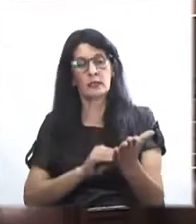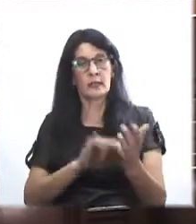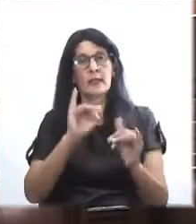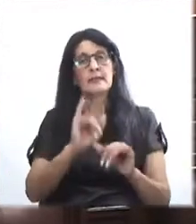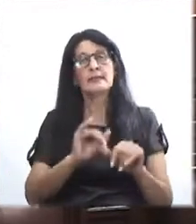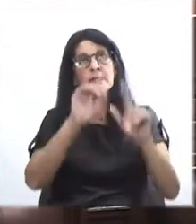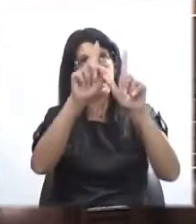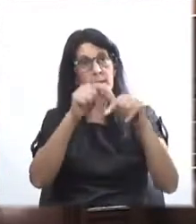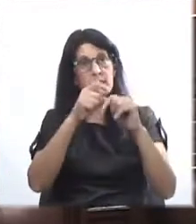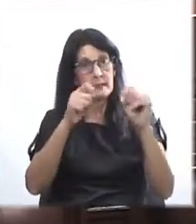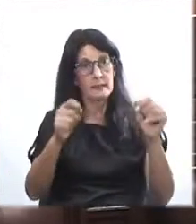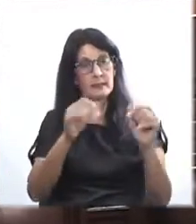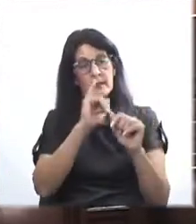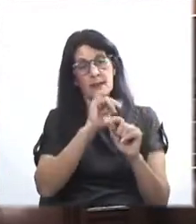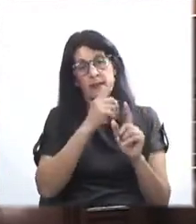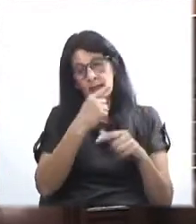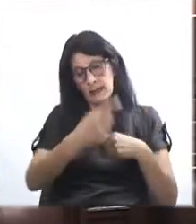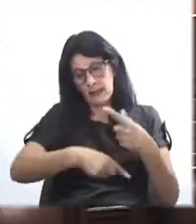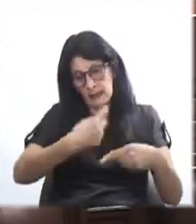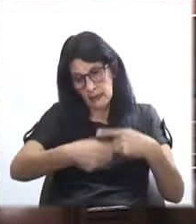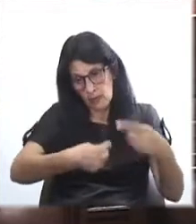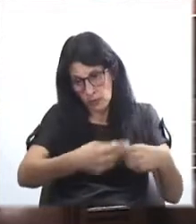seguir utilizando